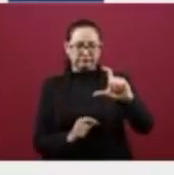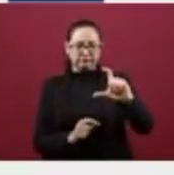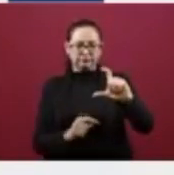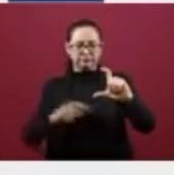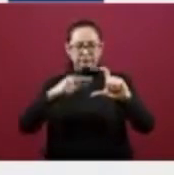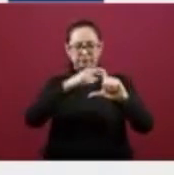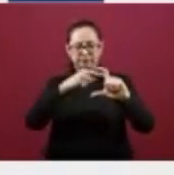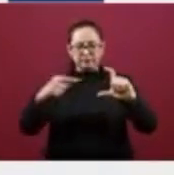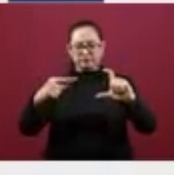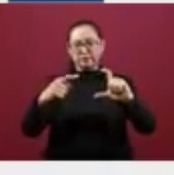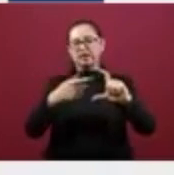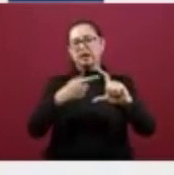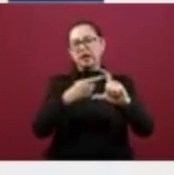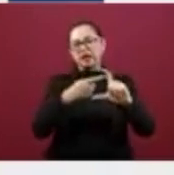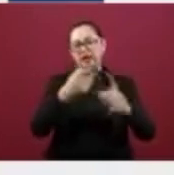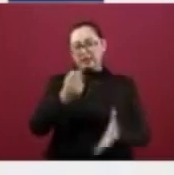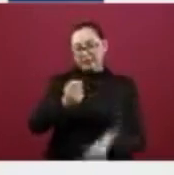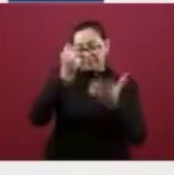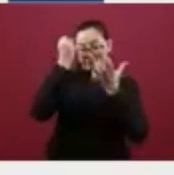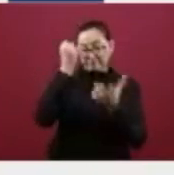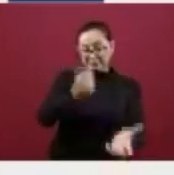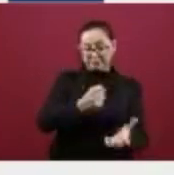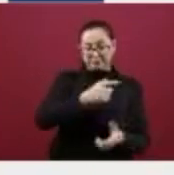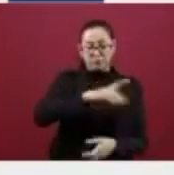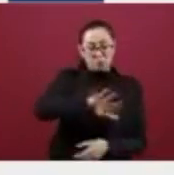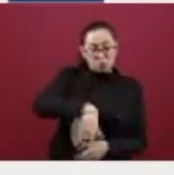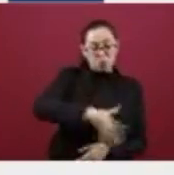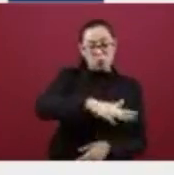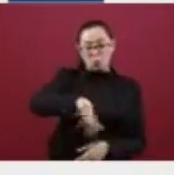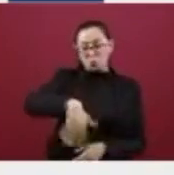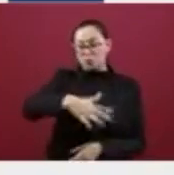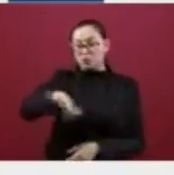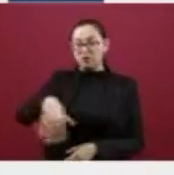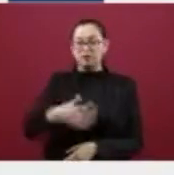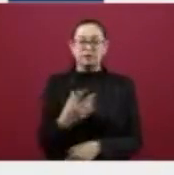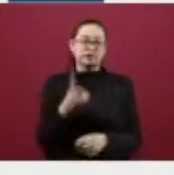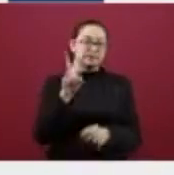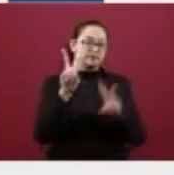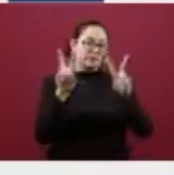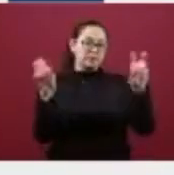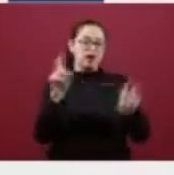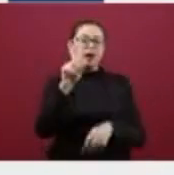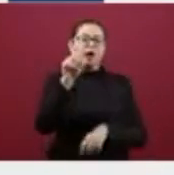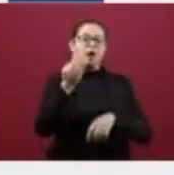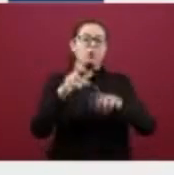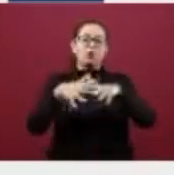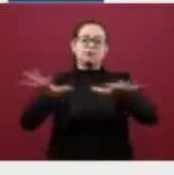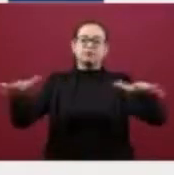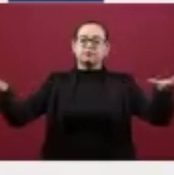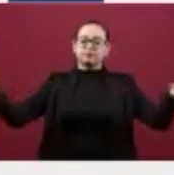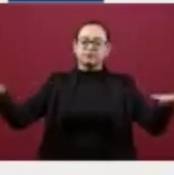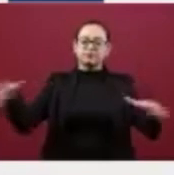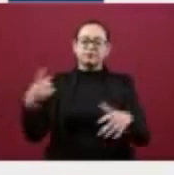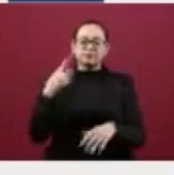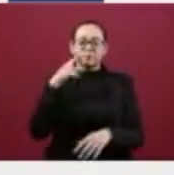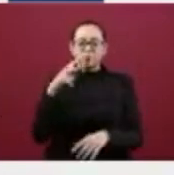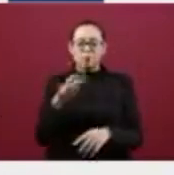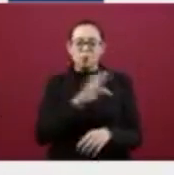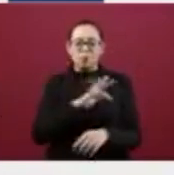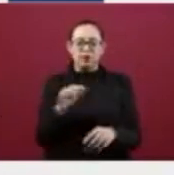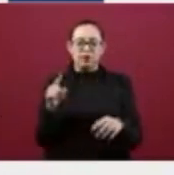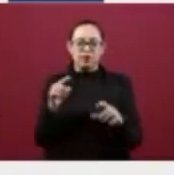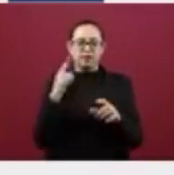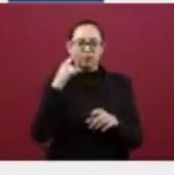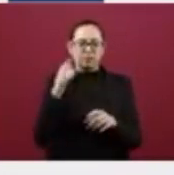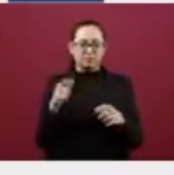de los recursos destinados a la exploración fue en aguas profundas. Si vemos el círculo de